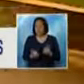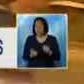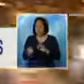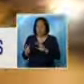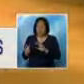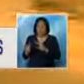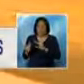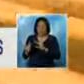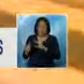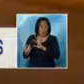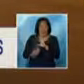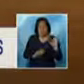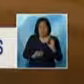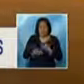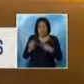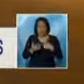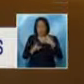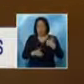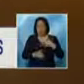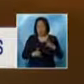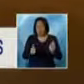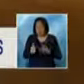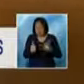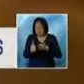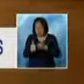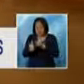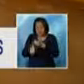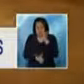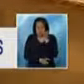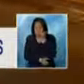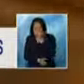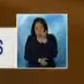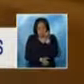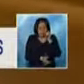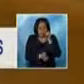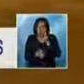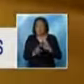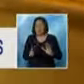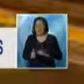90 estuvo en exclusiva en una espectacular persecución por las calles del Callao.